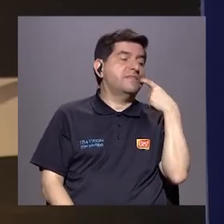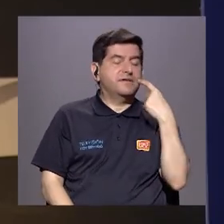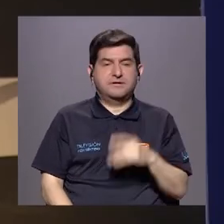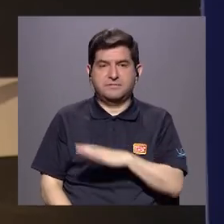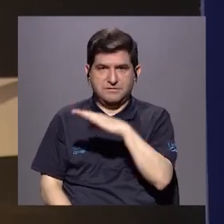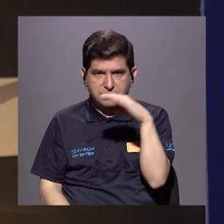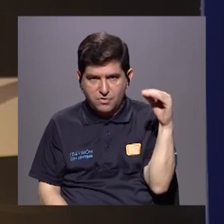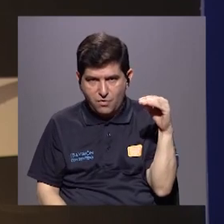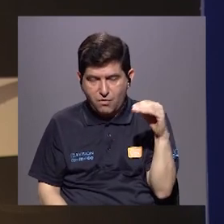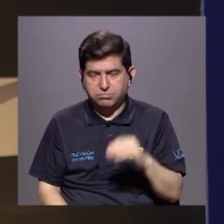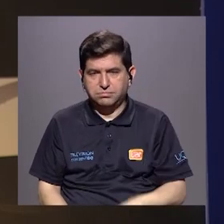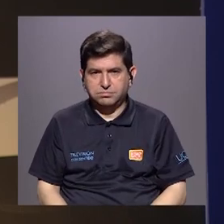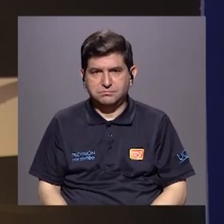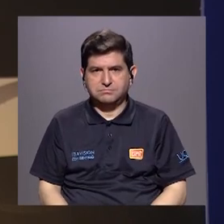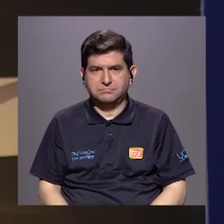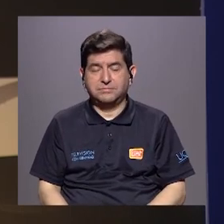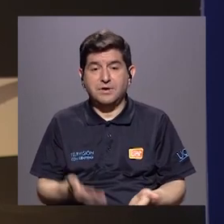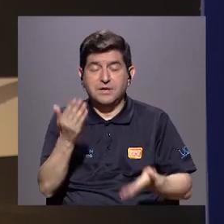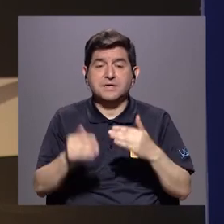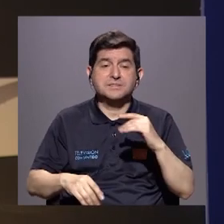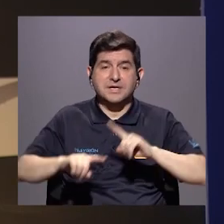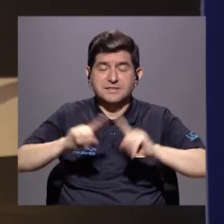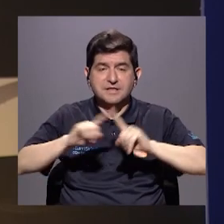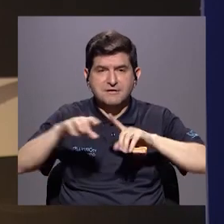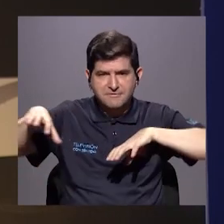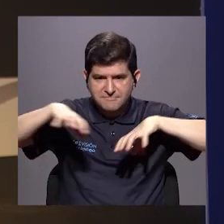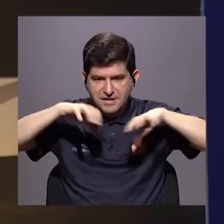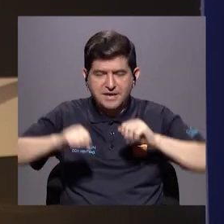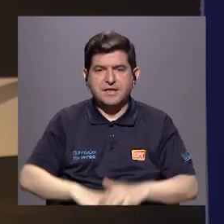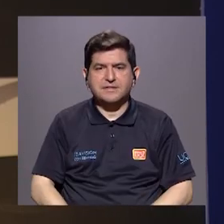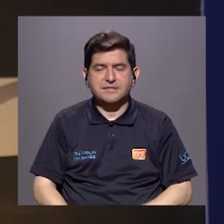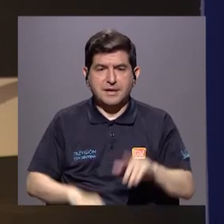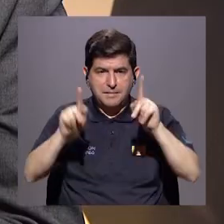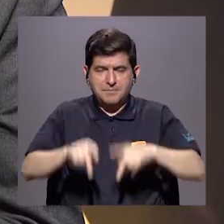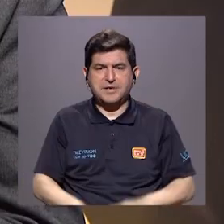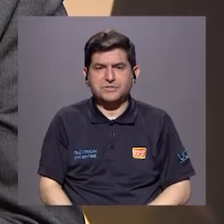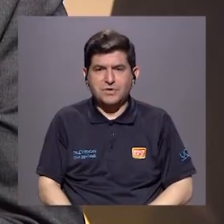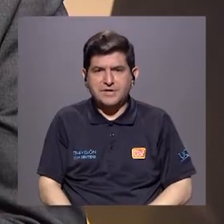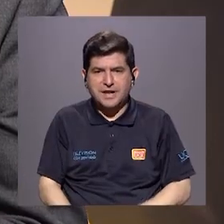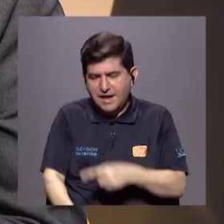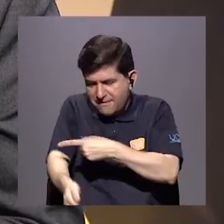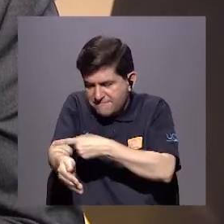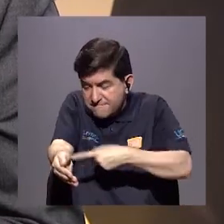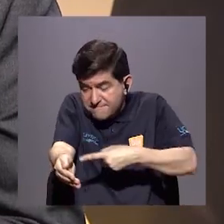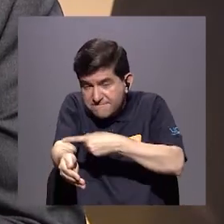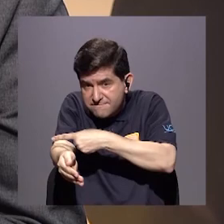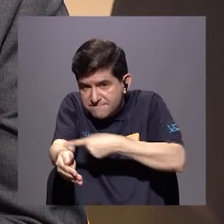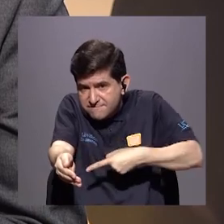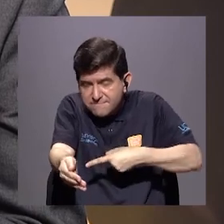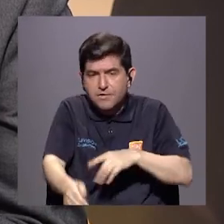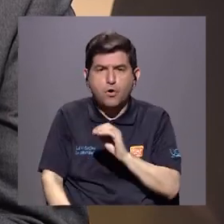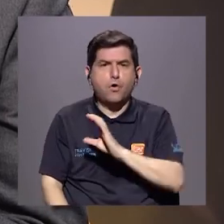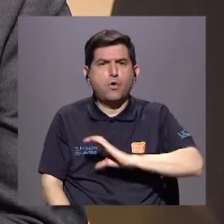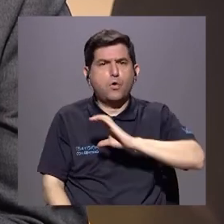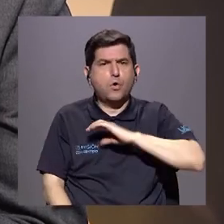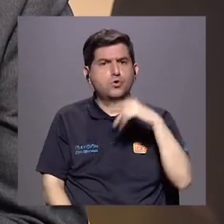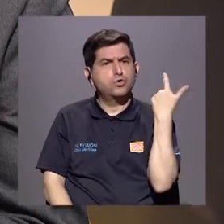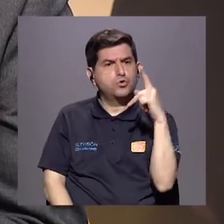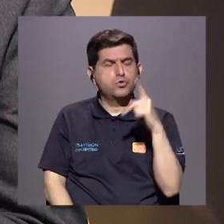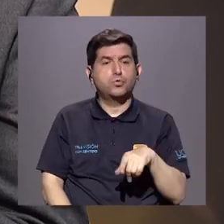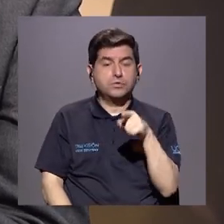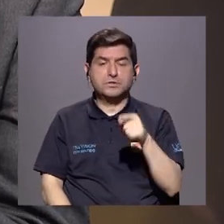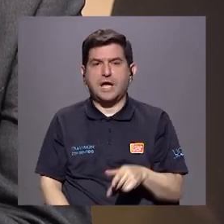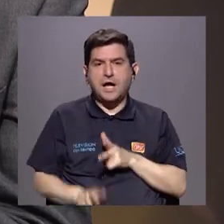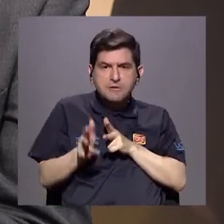o empieza efectivamente hacer ciertos gestos como por ejemplo el cortarse oa comportarse riesgosamente entra en el